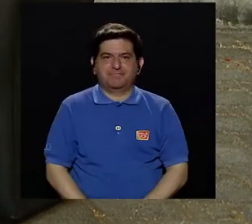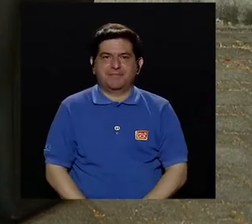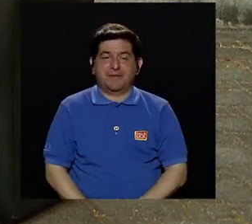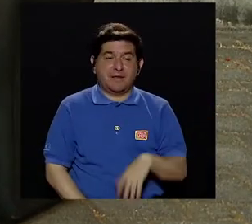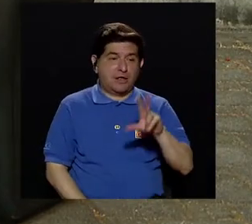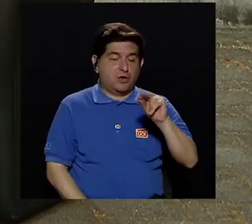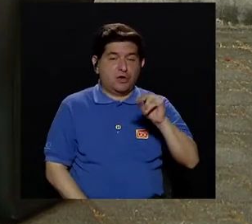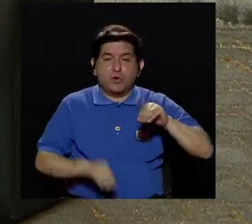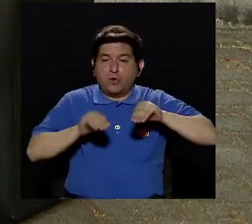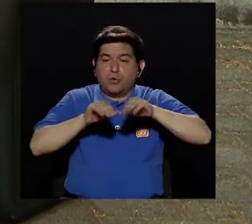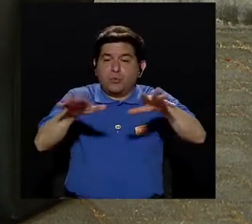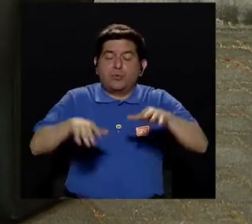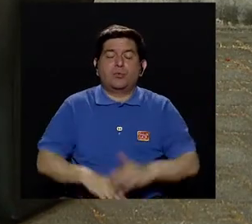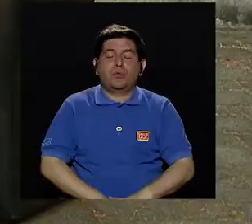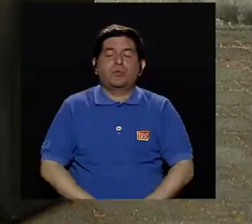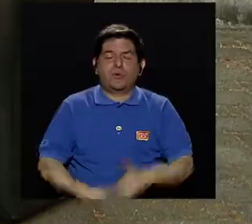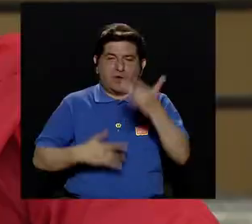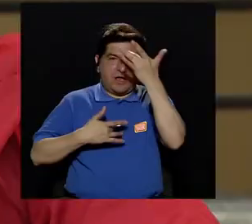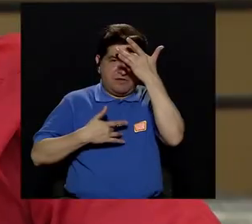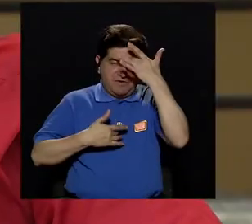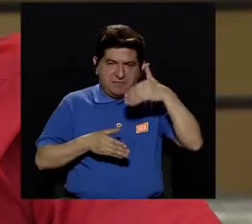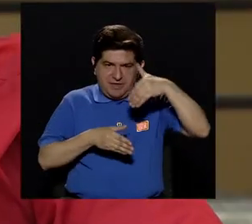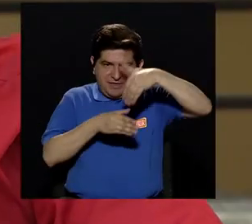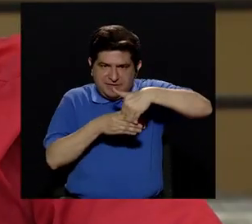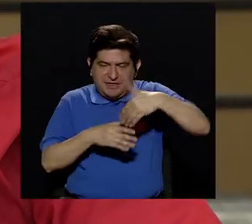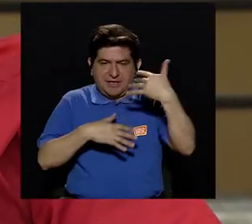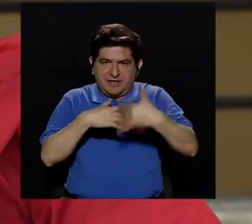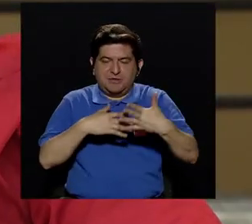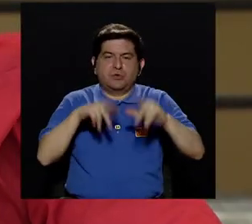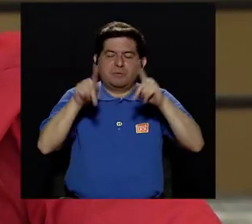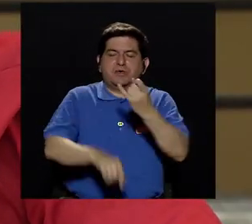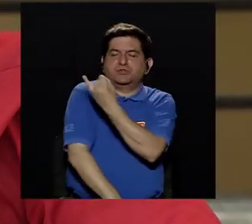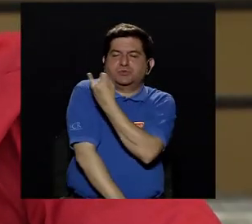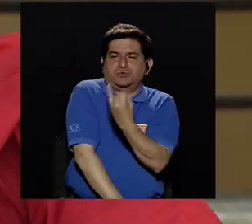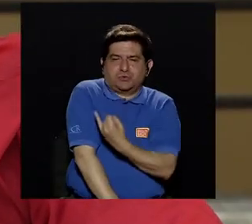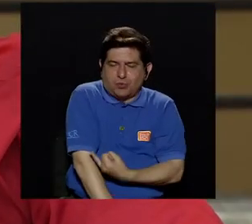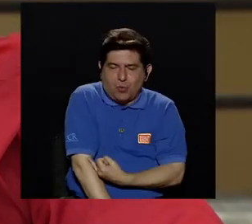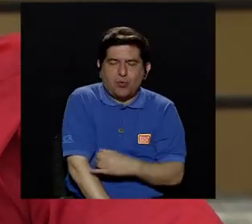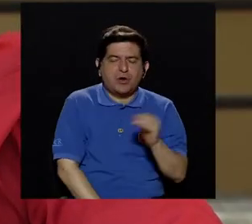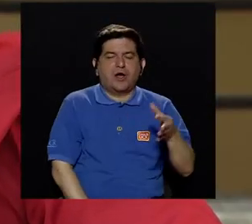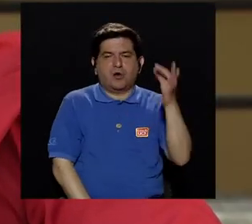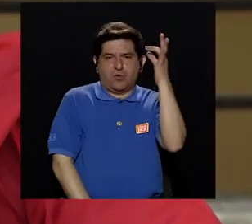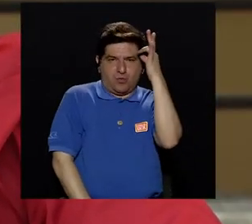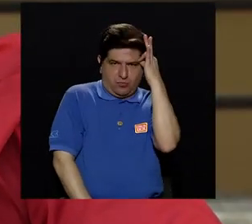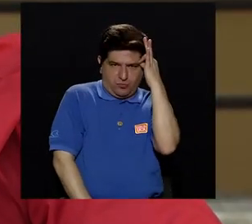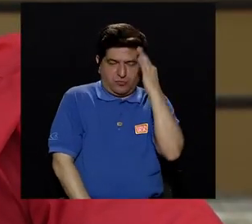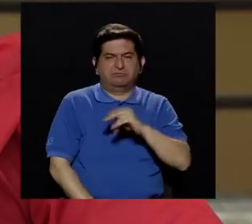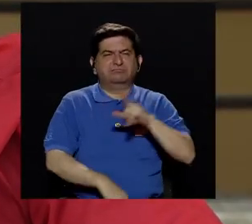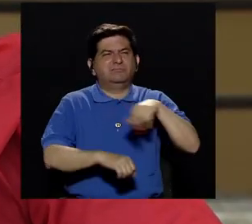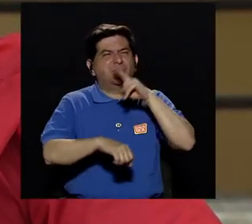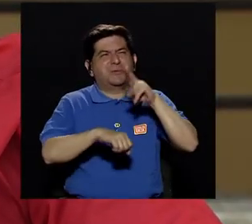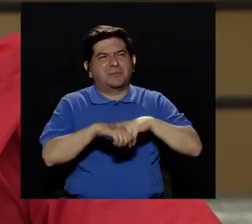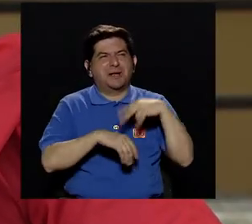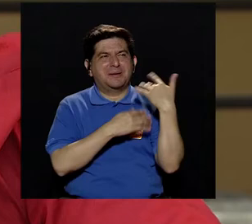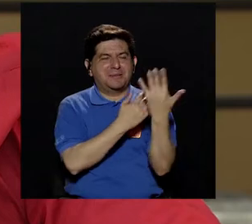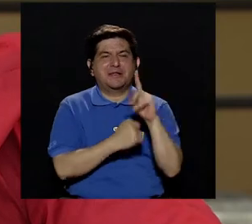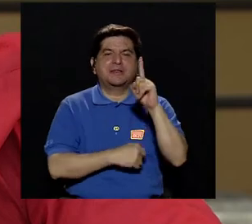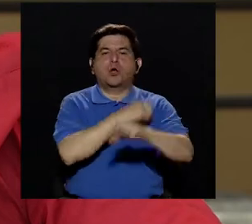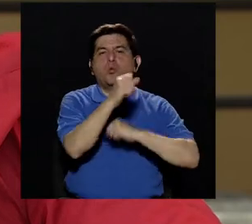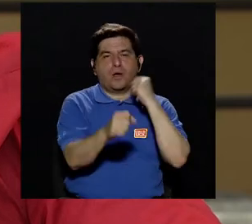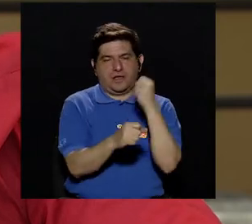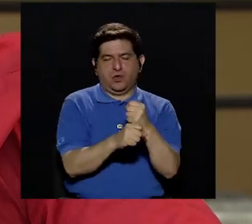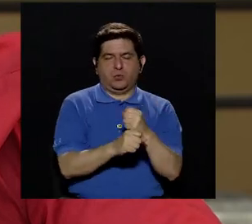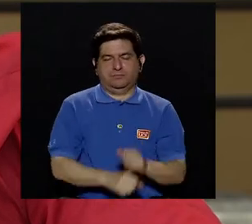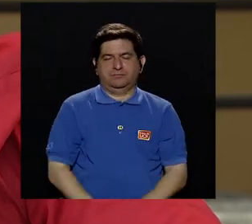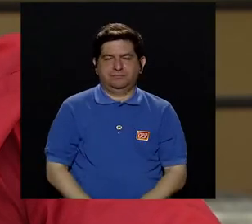a transmitir enfermedades a través de la sangre. Entonces, si una persona se hizo un tatuaje, se puso un arete, normalmente debe esperar